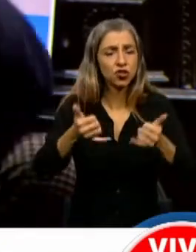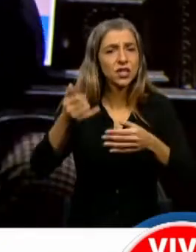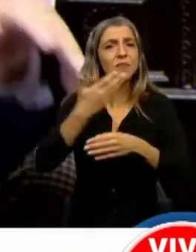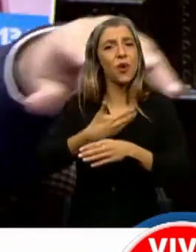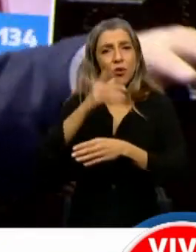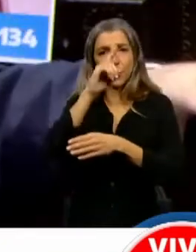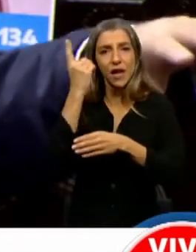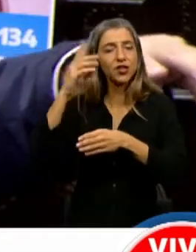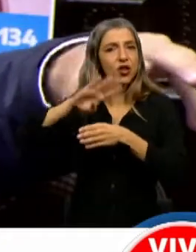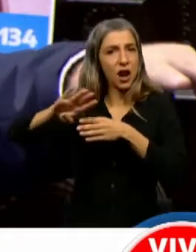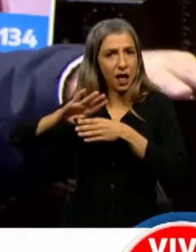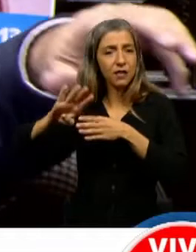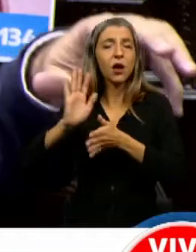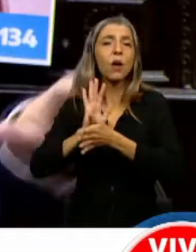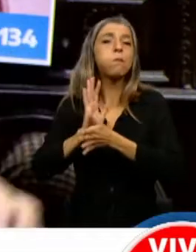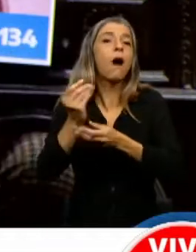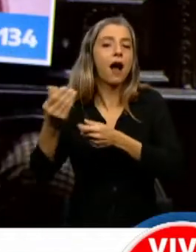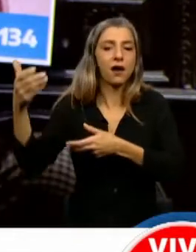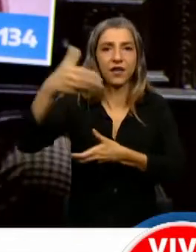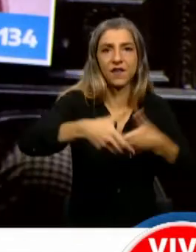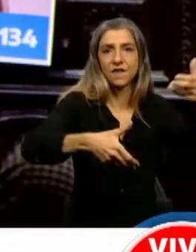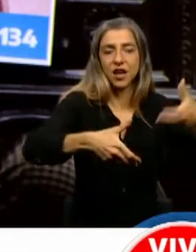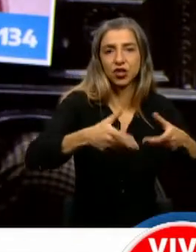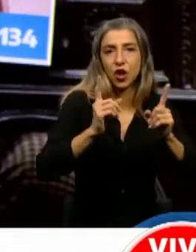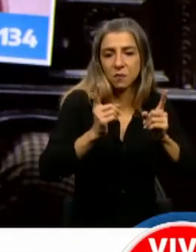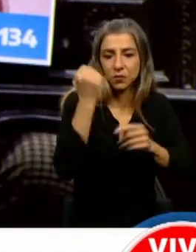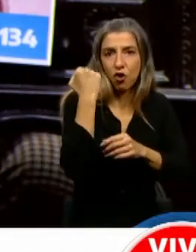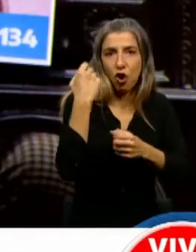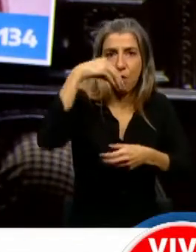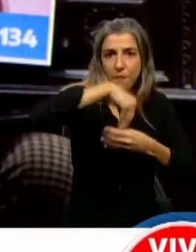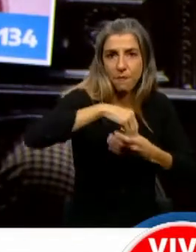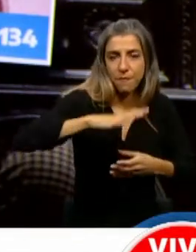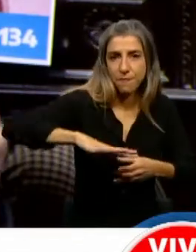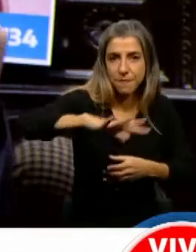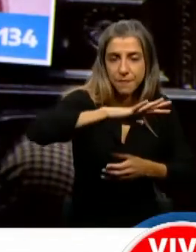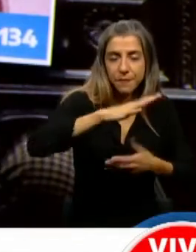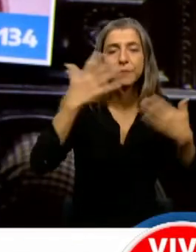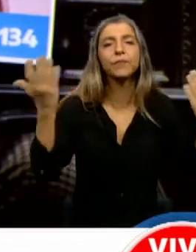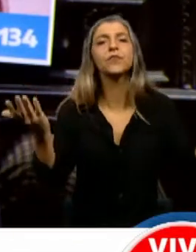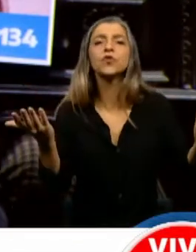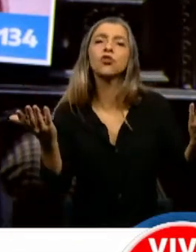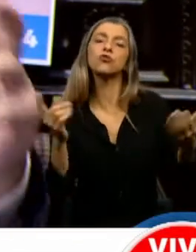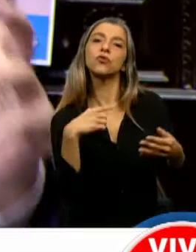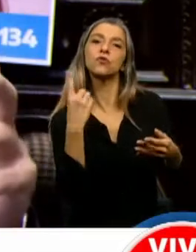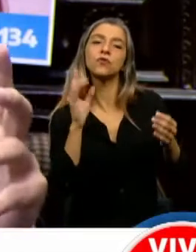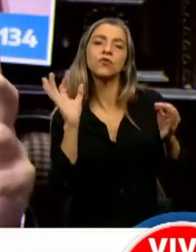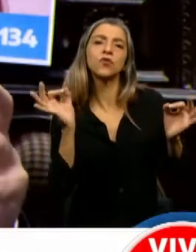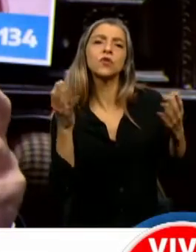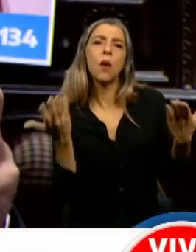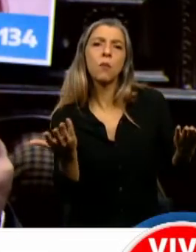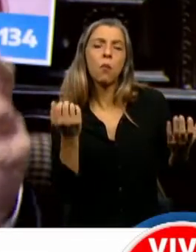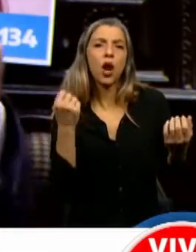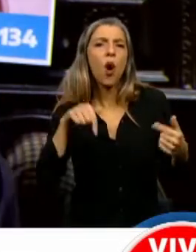nacionales invirtieron en sus economías internas. Entonces, ¿sobre quiénes impactó más la